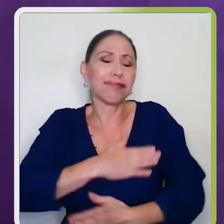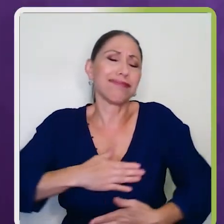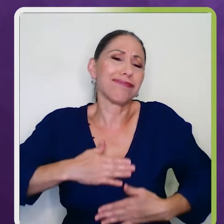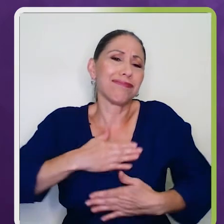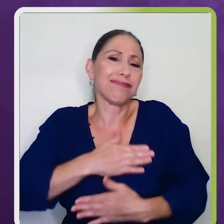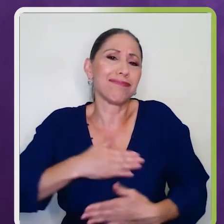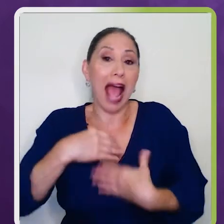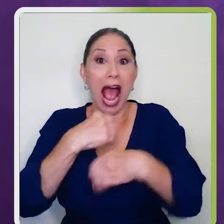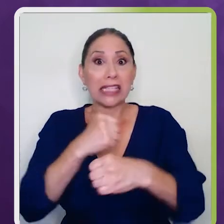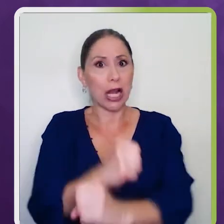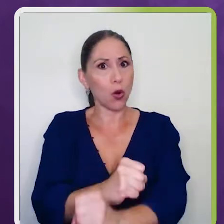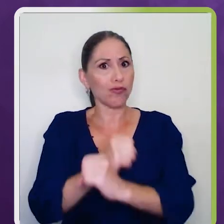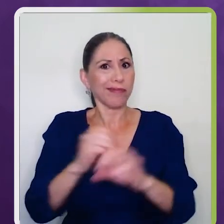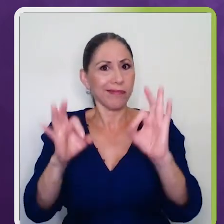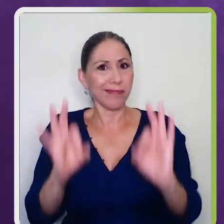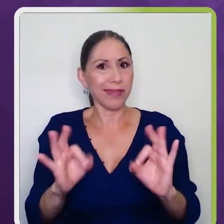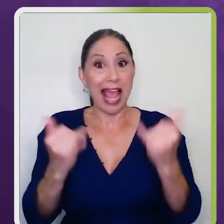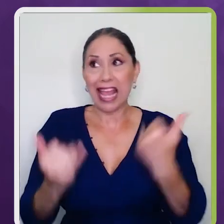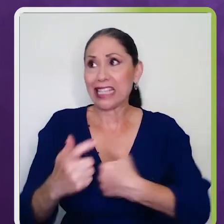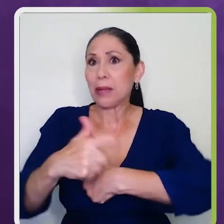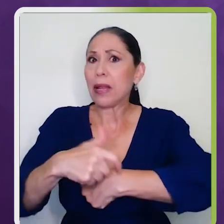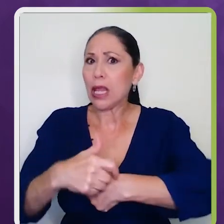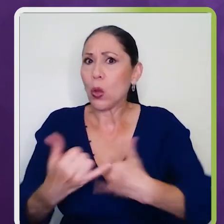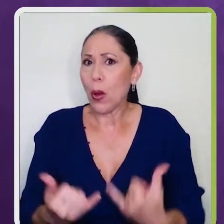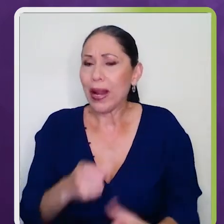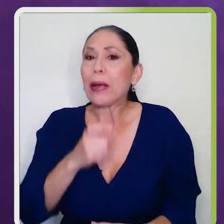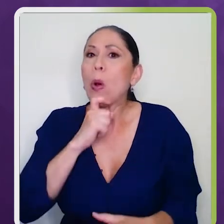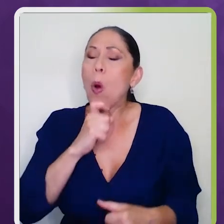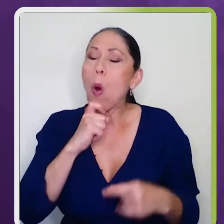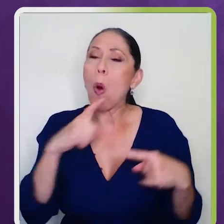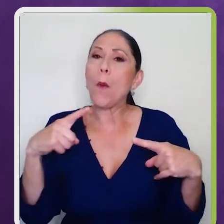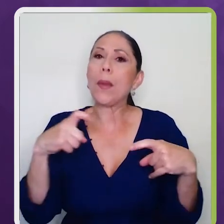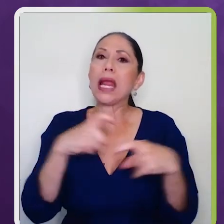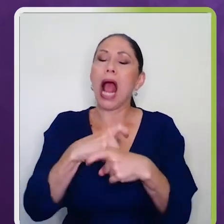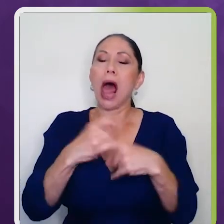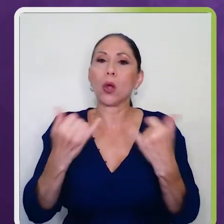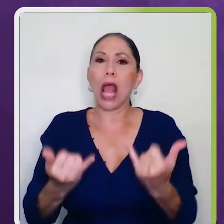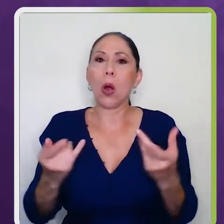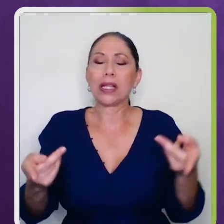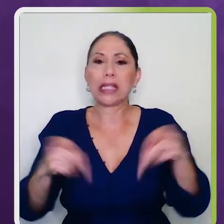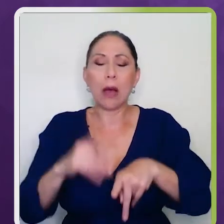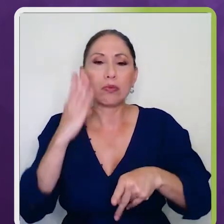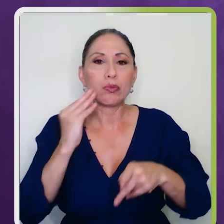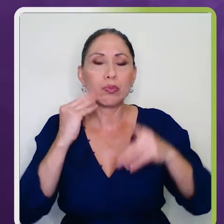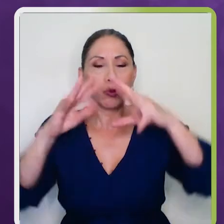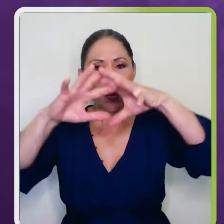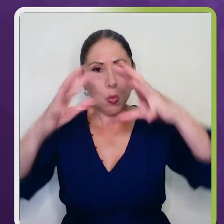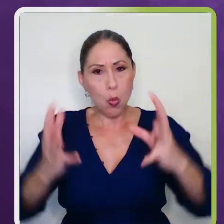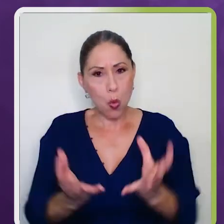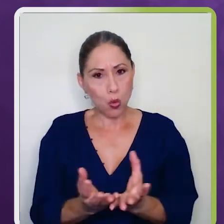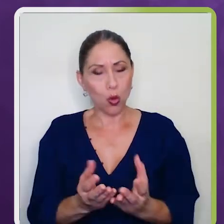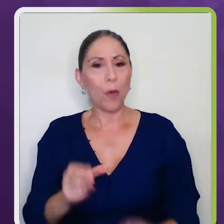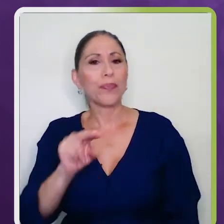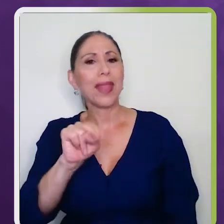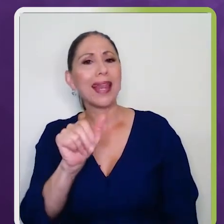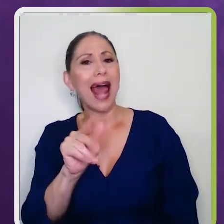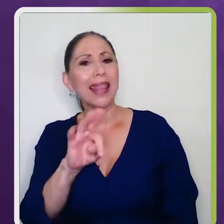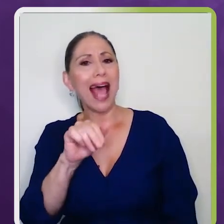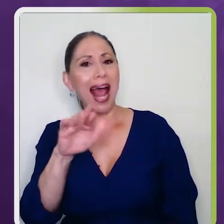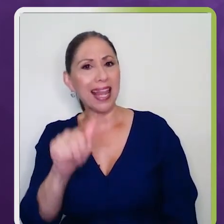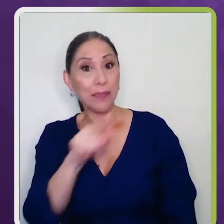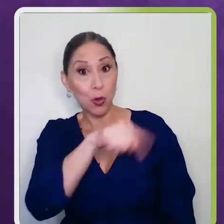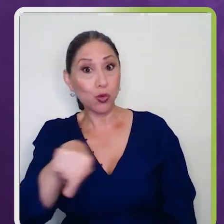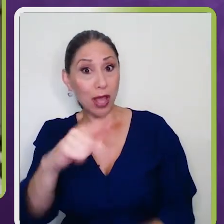recrearnos, para divertirnos y demás, hacerlo de forma segura en este periodo tan complicado que vive el mundo. Natalia, vos